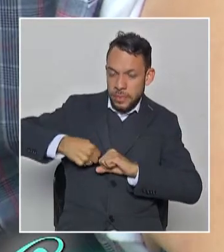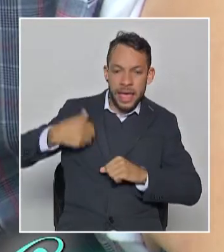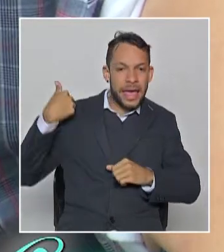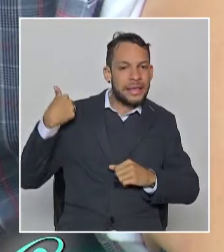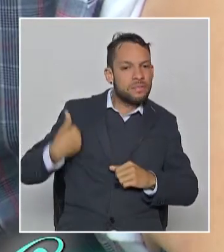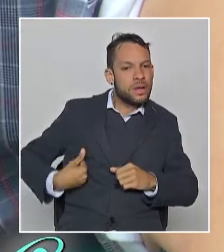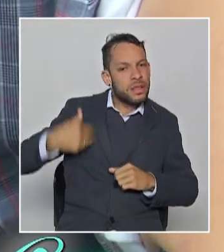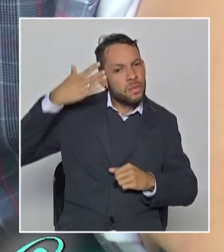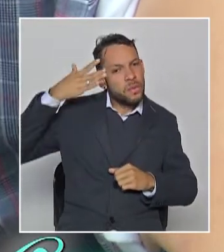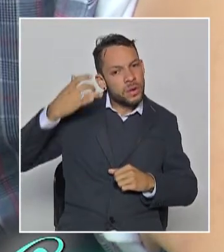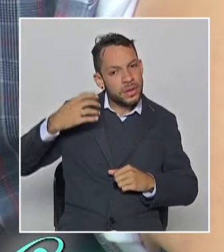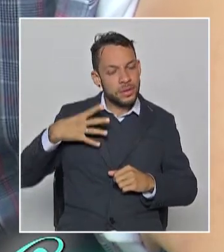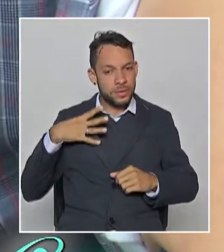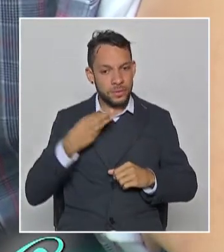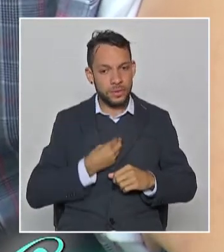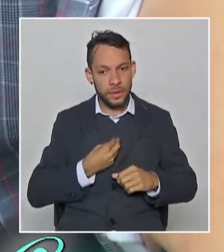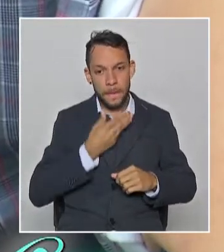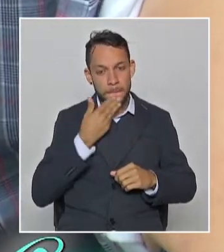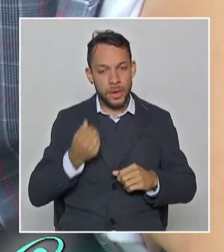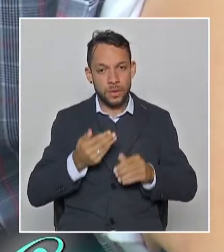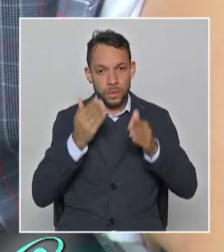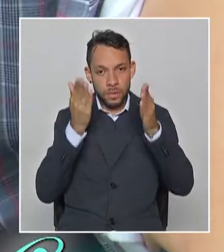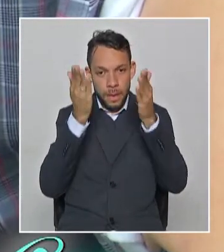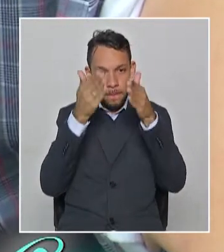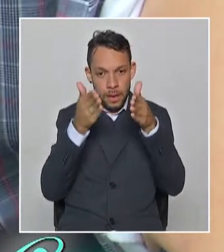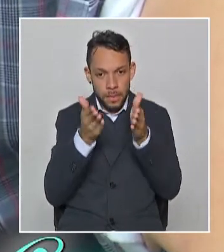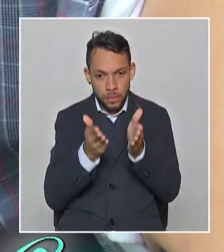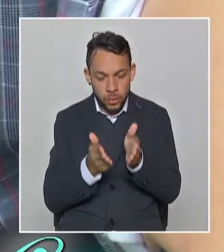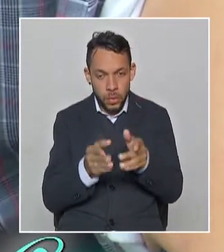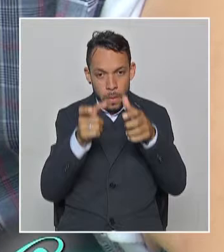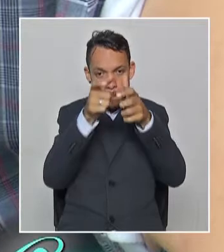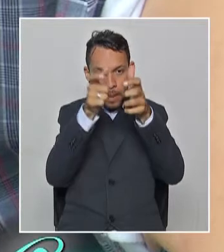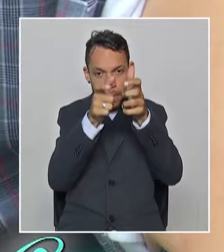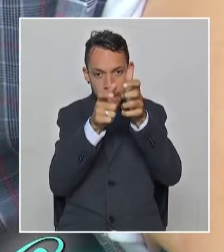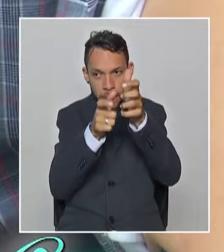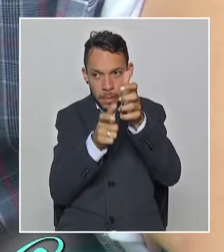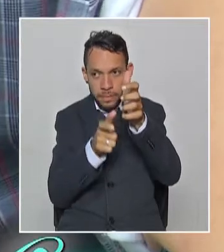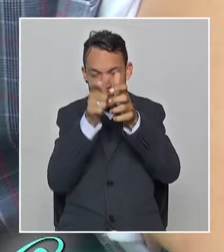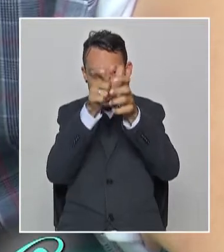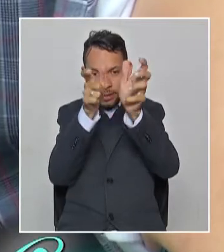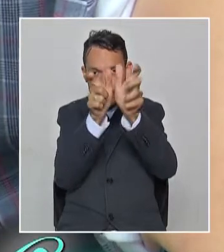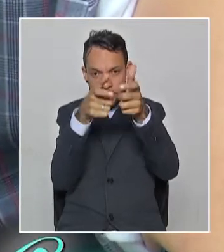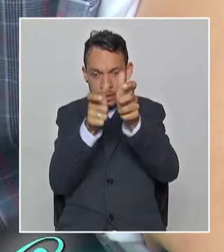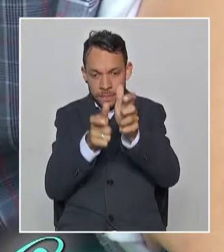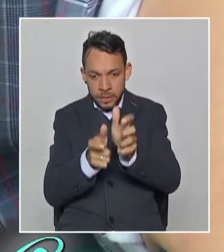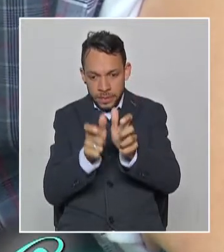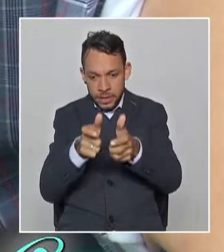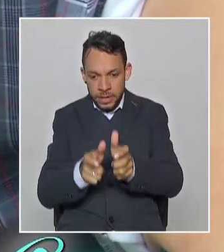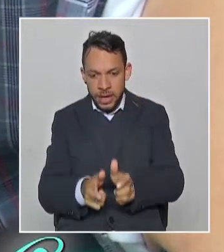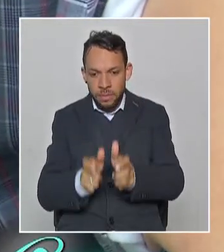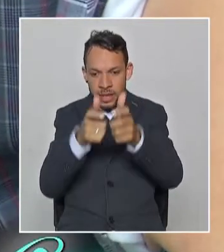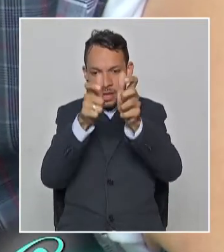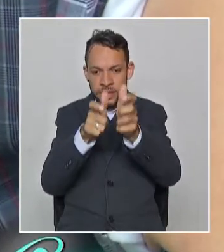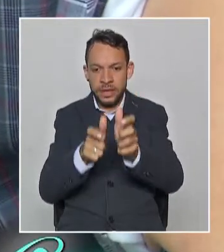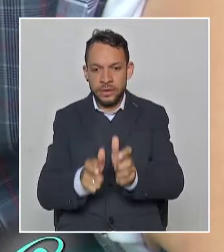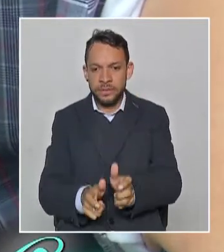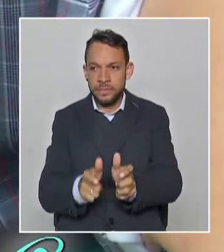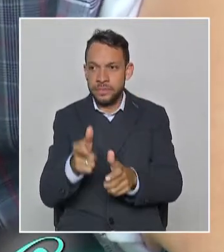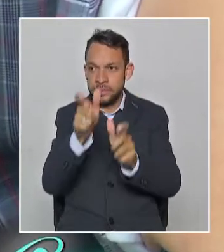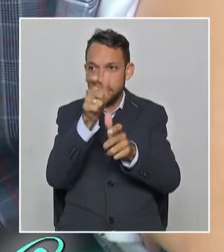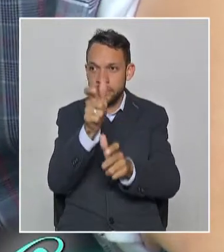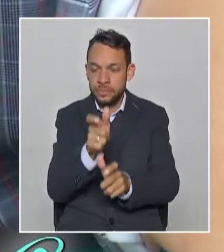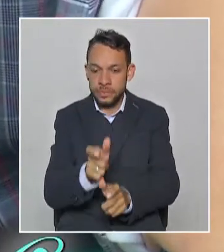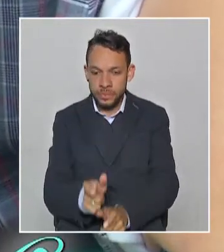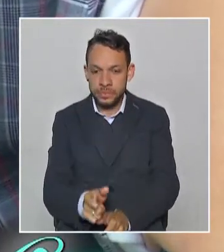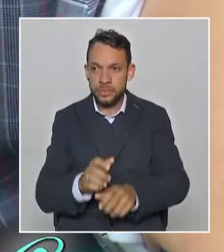Sí, porque es que nosotros tenemos que manejar, son canales del dolor, no puntos del dolor, porque es que cuando se maneja punto del dolor, cuando iniciamos